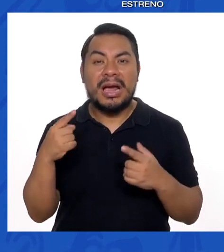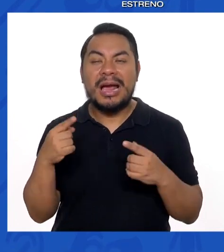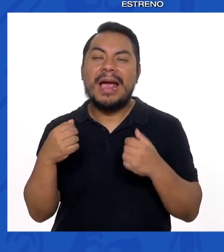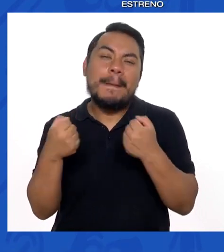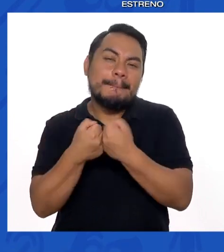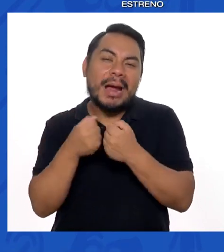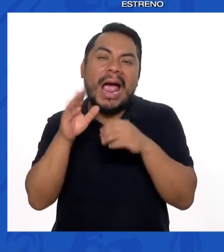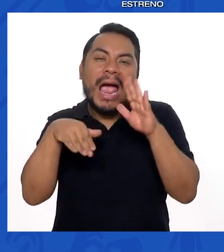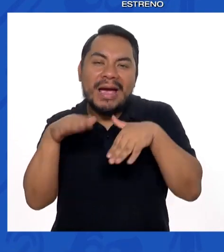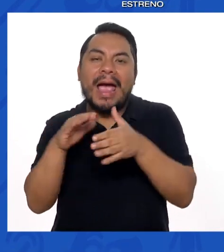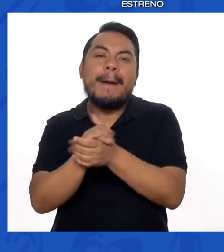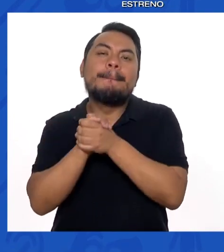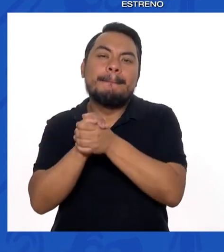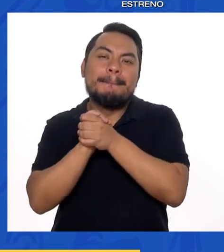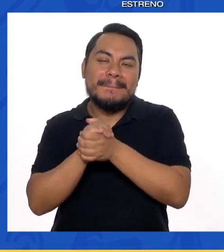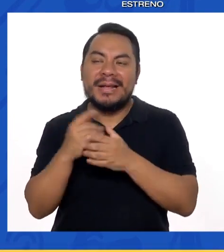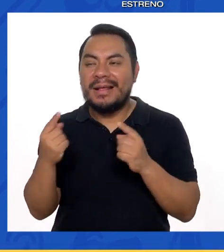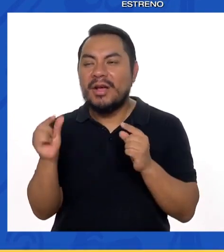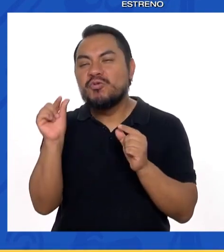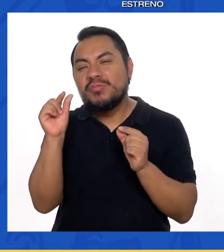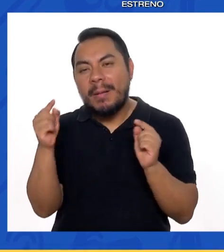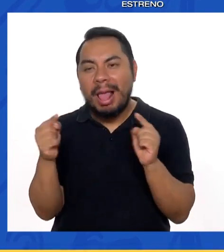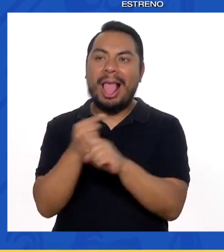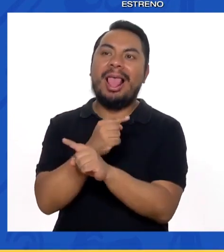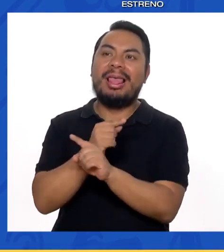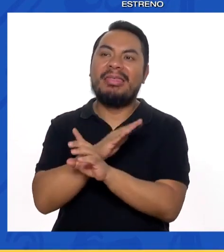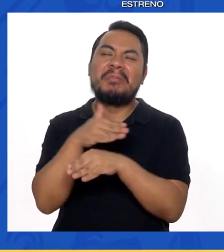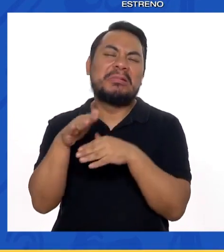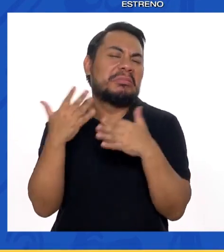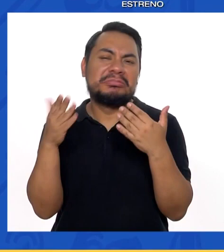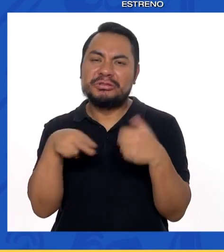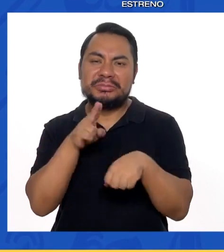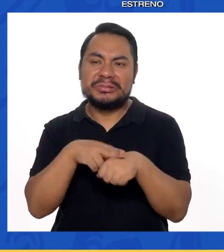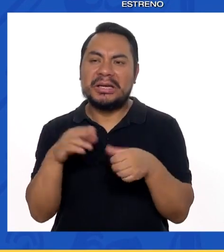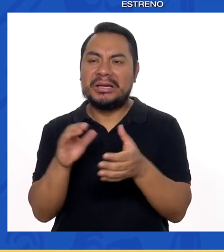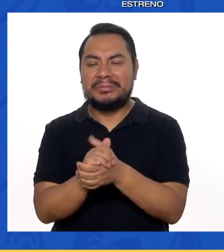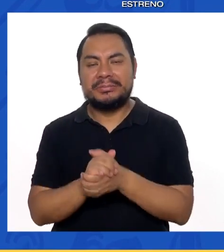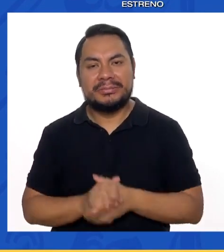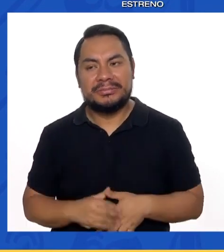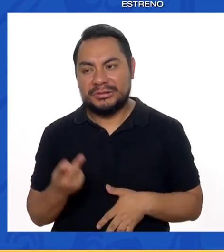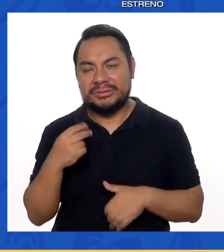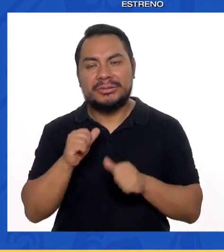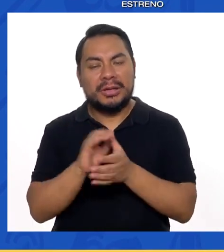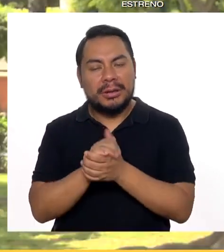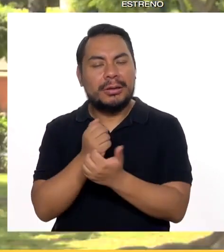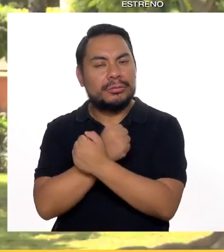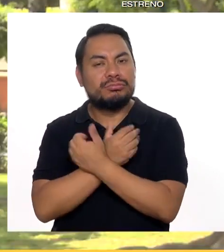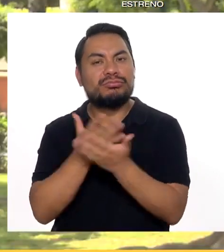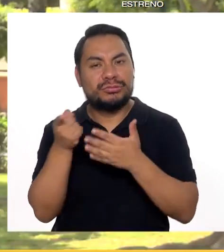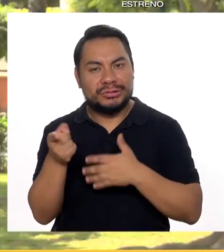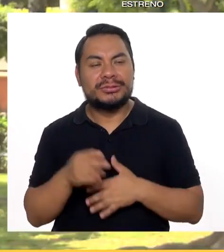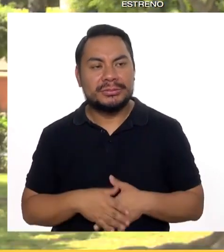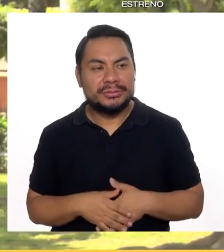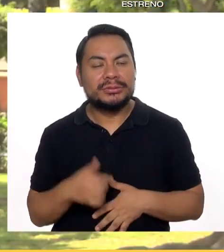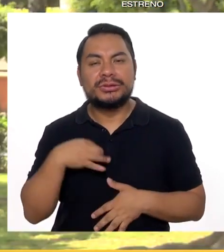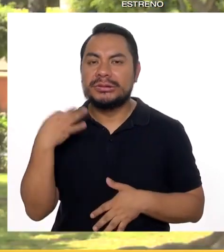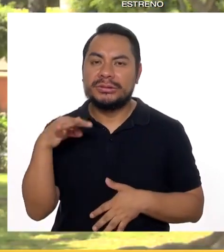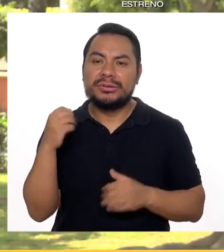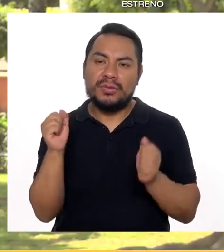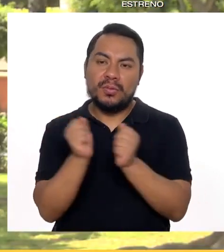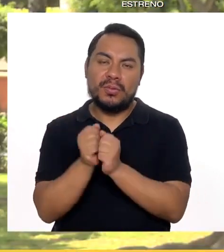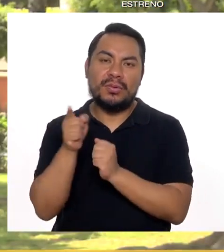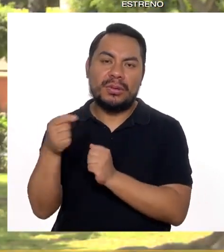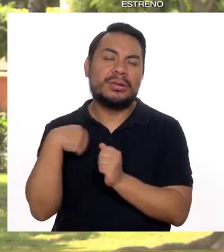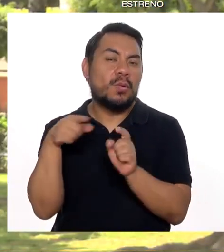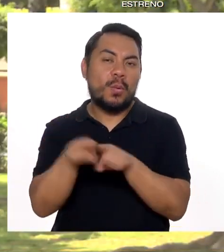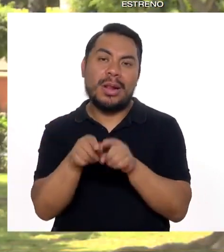algunos choques, como todas amigas que siempre hemos chocado. Pero a pesar de eso, la estimo y la amo mucho. Y siempre